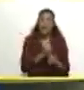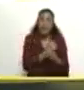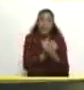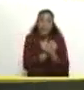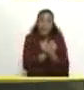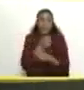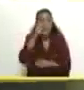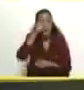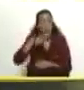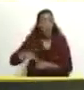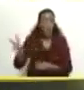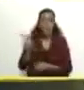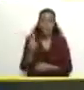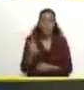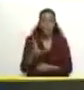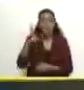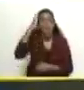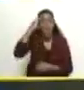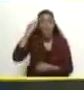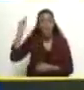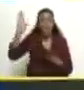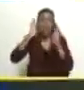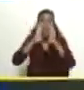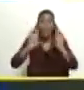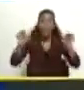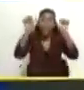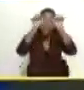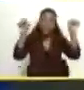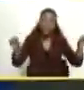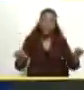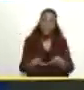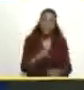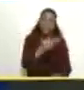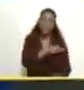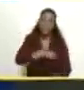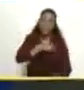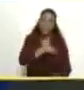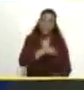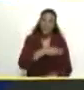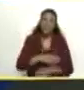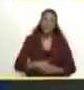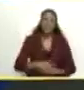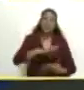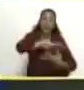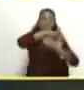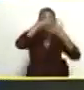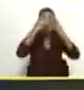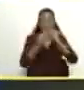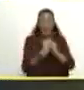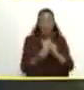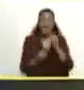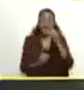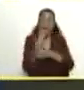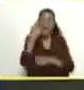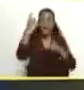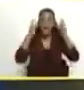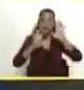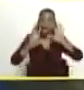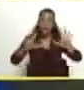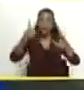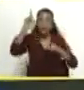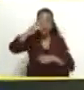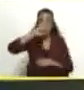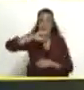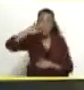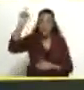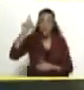este pueblo. Que Dios bendiga al sistema de Misiones Socialistas Hugo Chávez en su